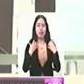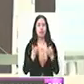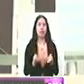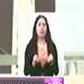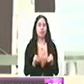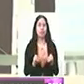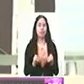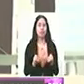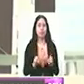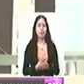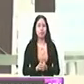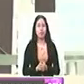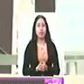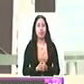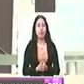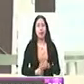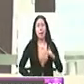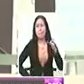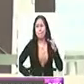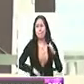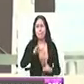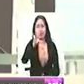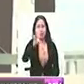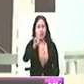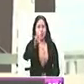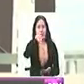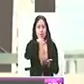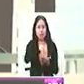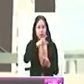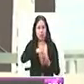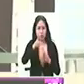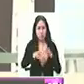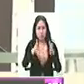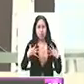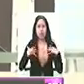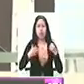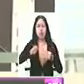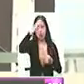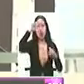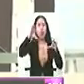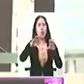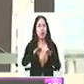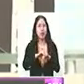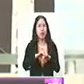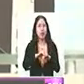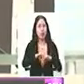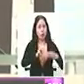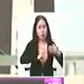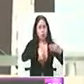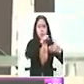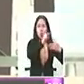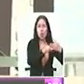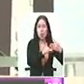tuvo que contratar más de 7,000 profesionales entre los meses de junio